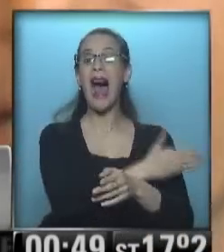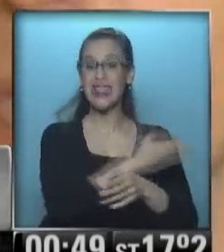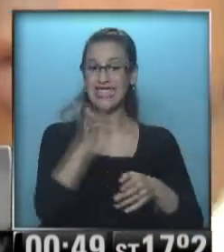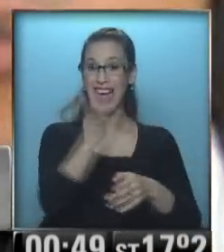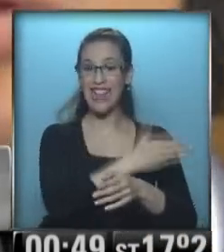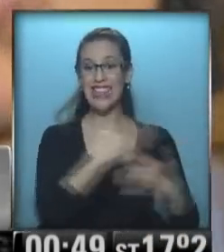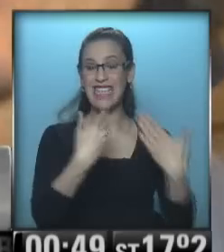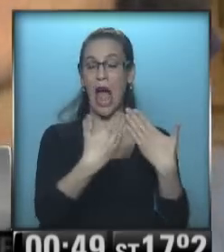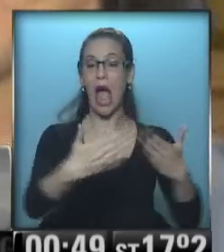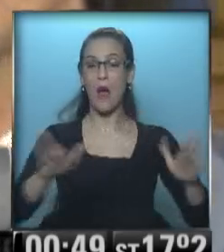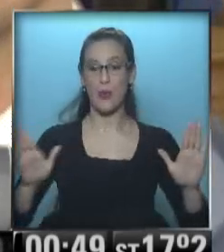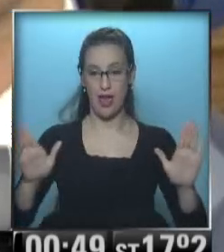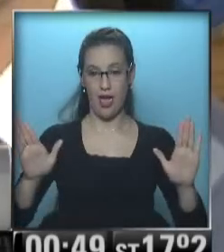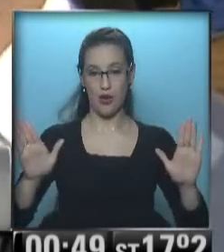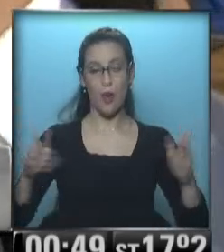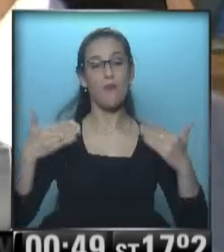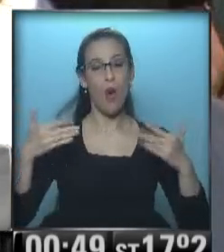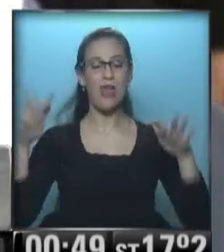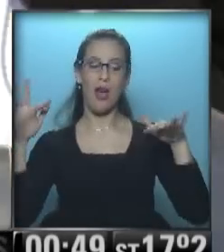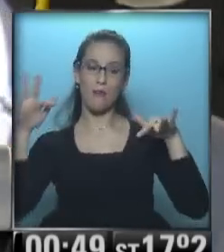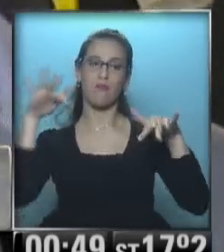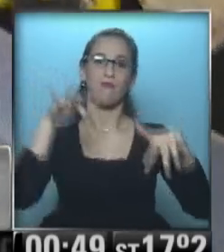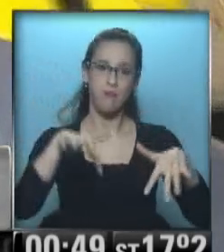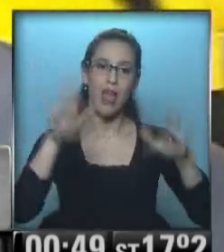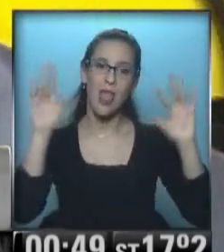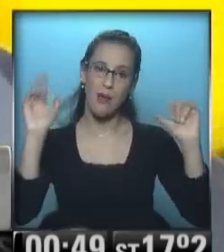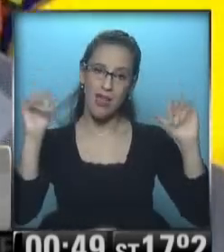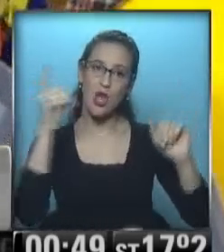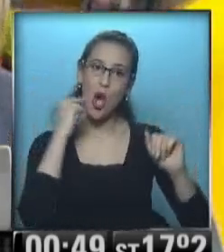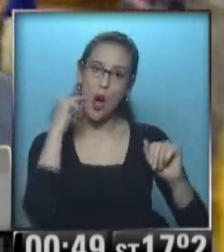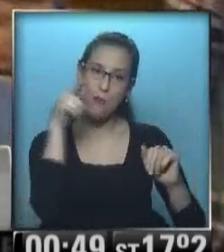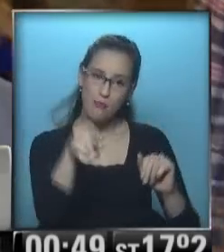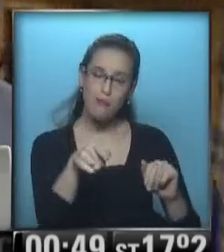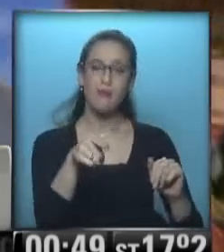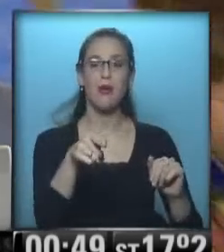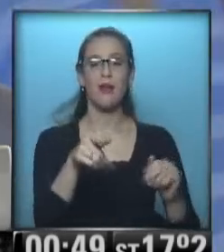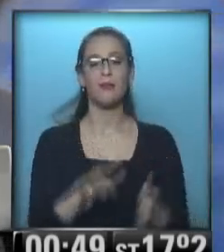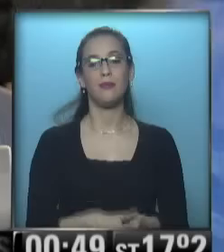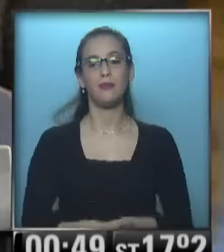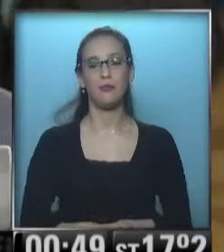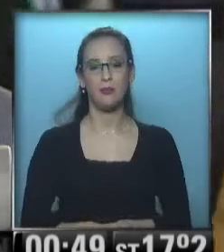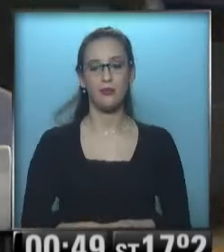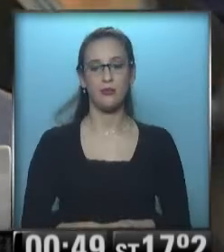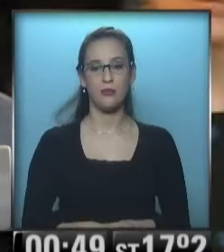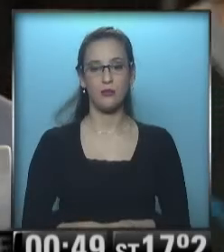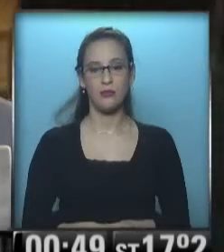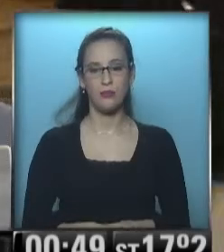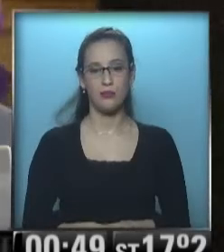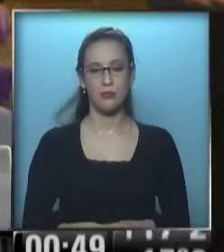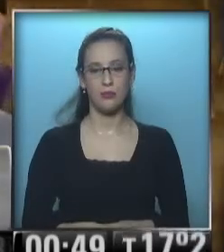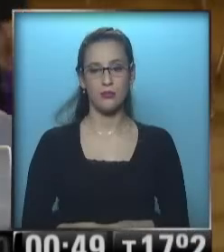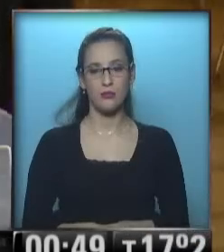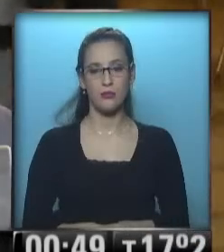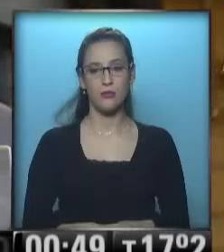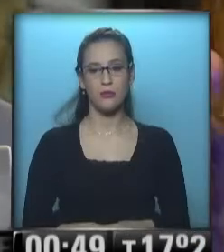dar este último saludo, esta despedida al genio de la música y de la poesía del rock nacional que fue o que